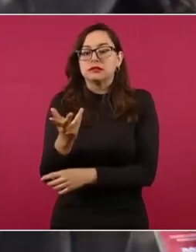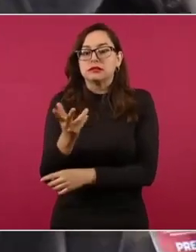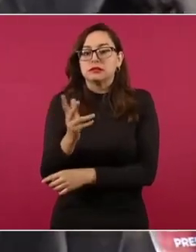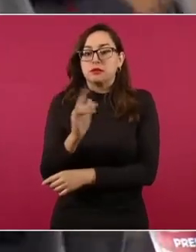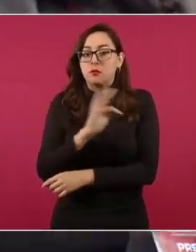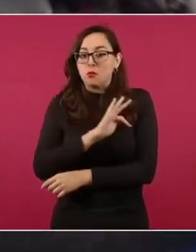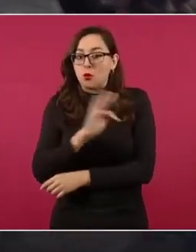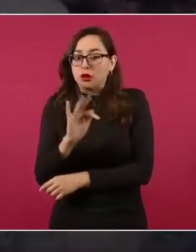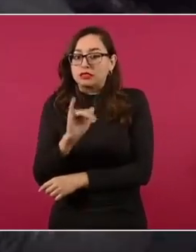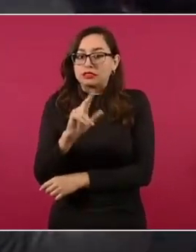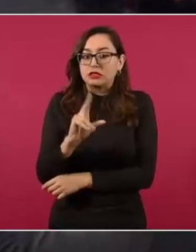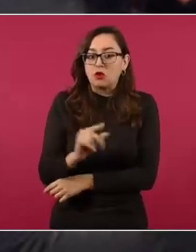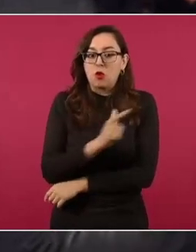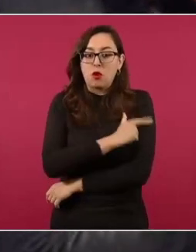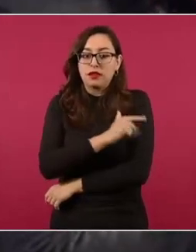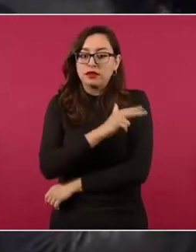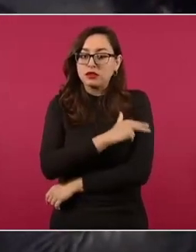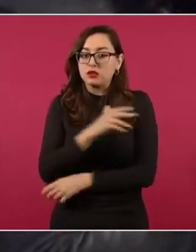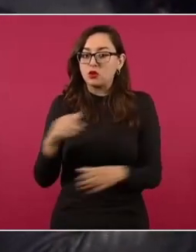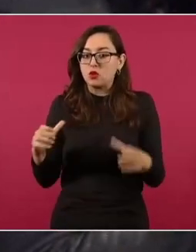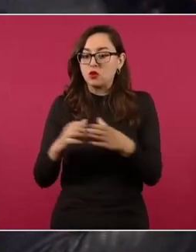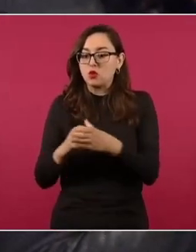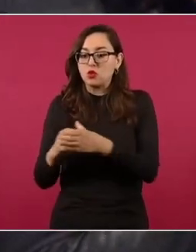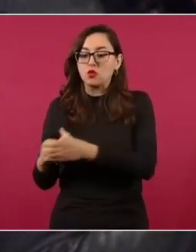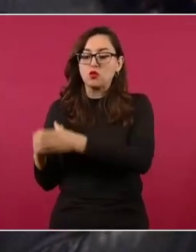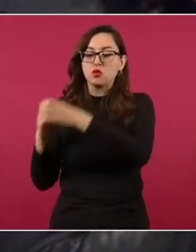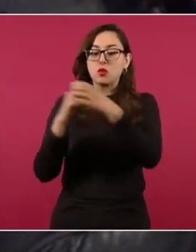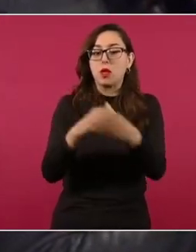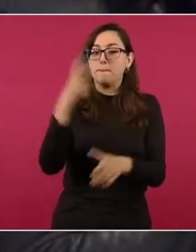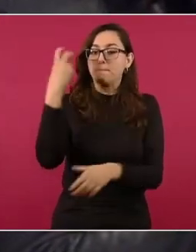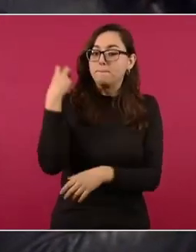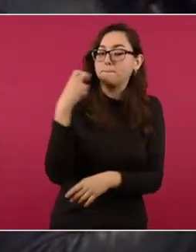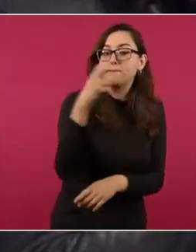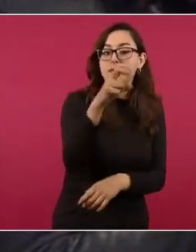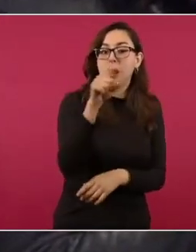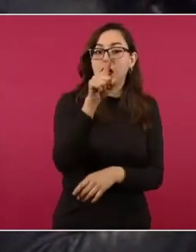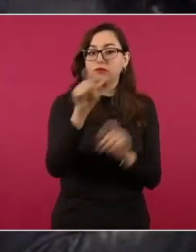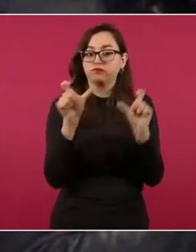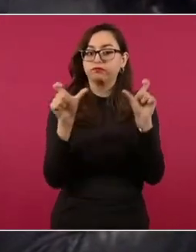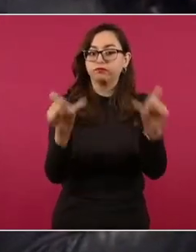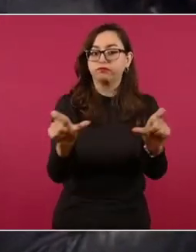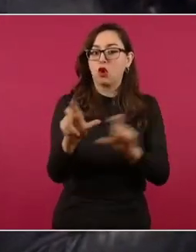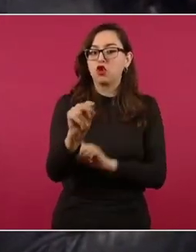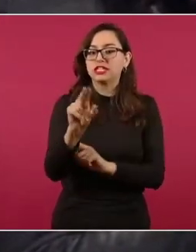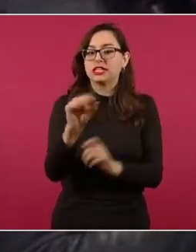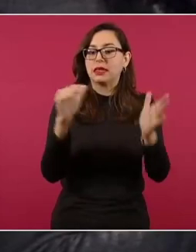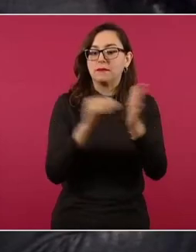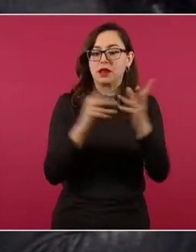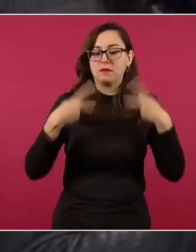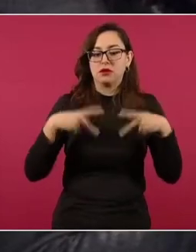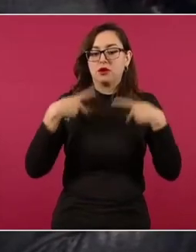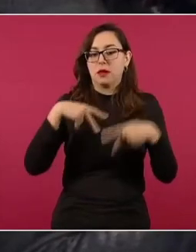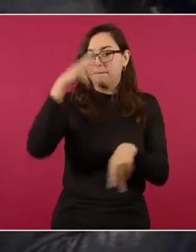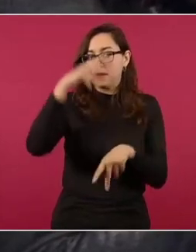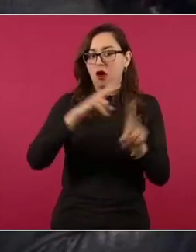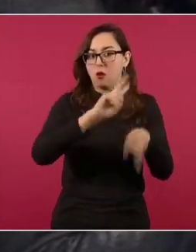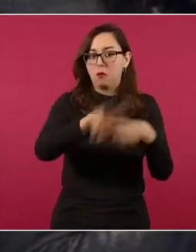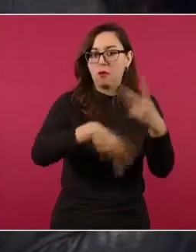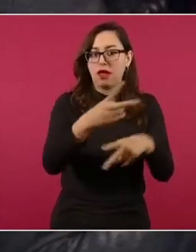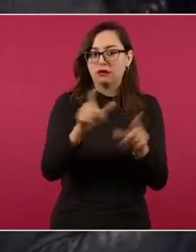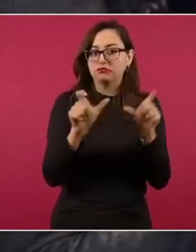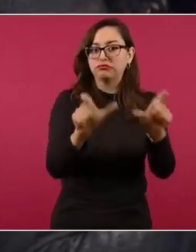posibilidad, a efectivos de la Guardia Nacional, como se ha publicado en algunos medios, a cuidar a los 80,000 mexicanos que se estima asistan a esta